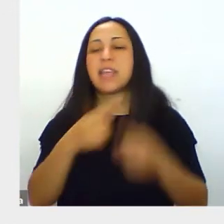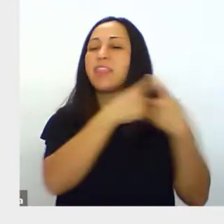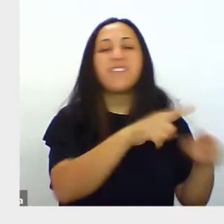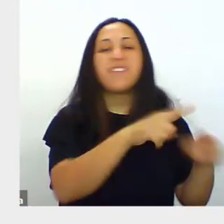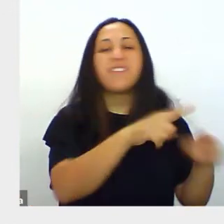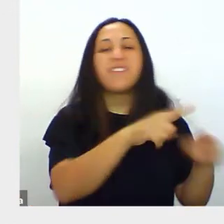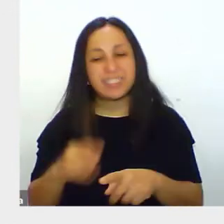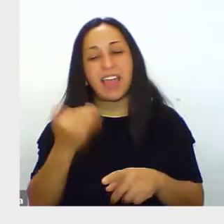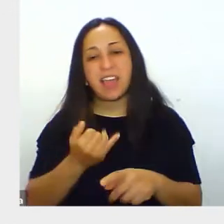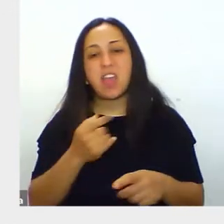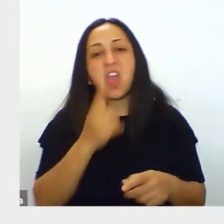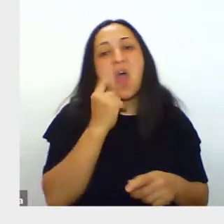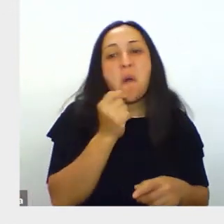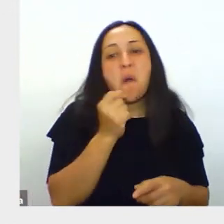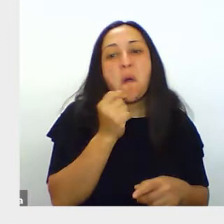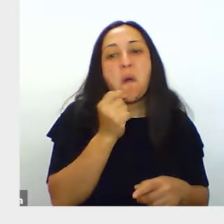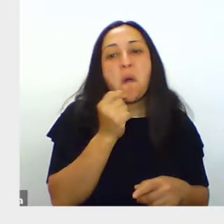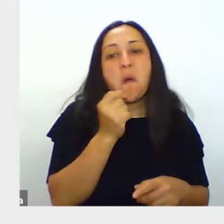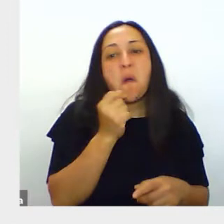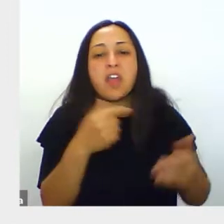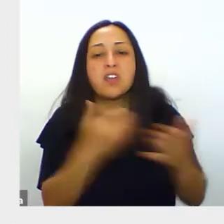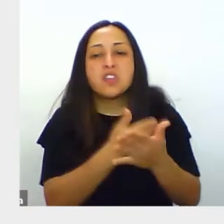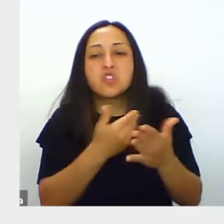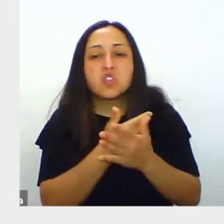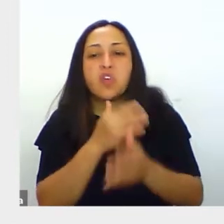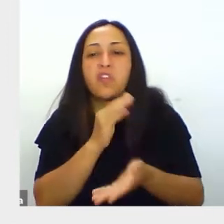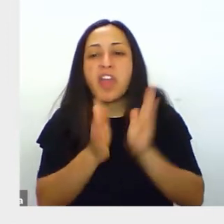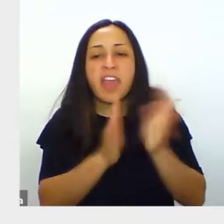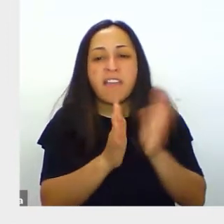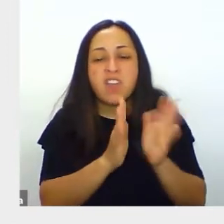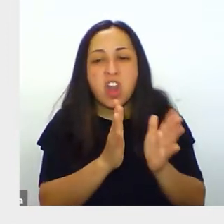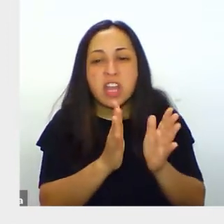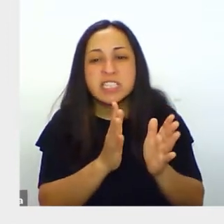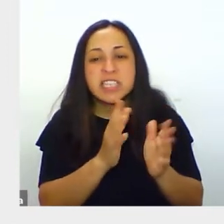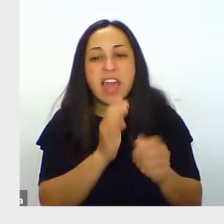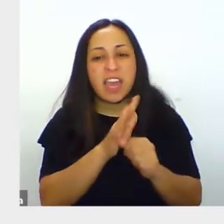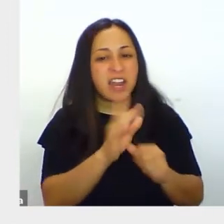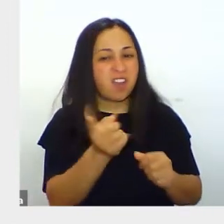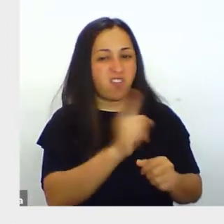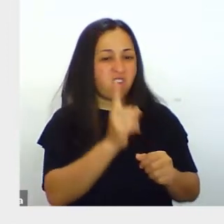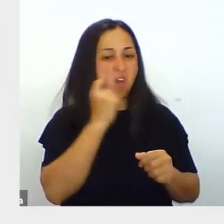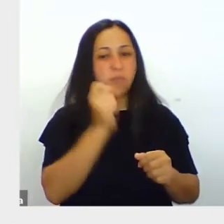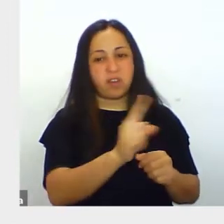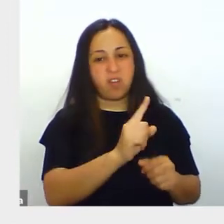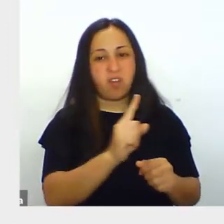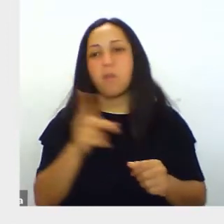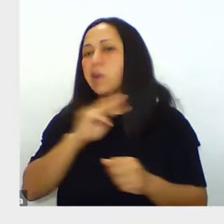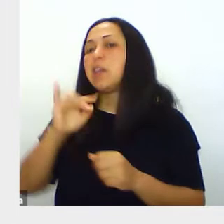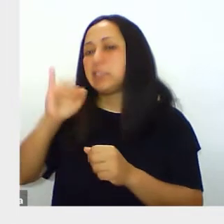¿no? Los hombres no suelen sufrir este tipo de violencia por cuestiones de género.